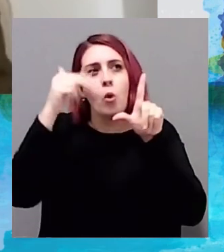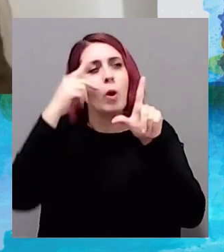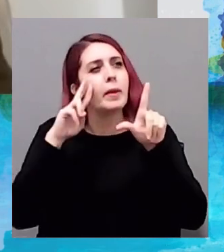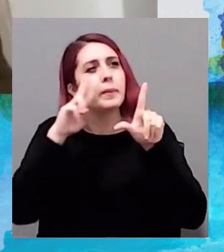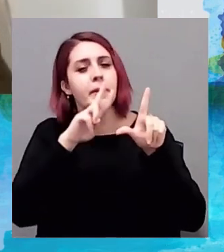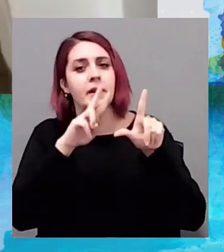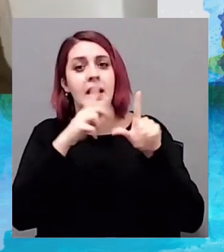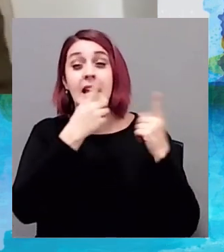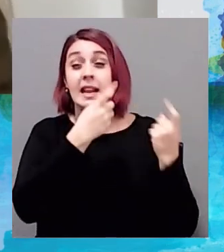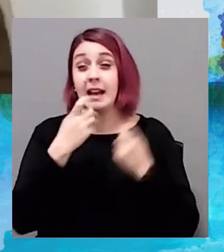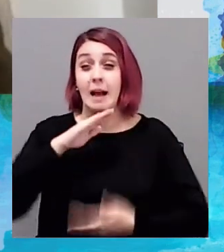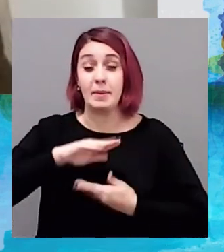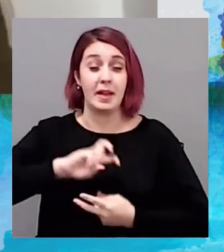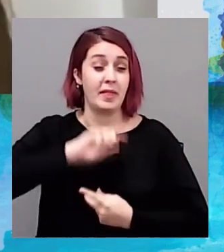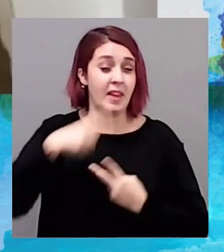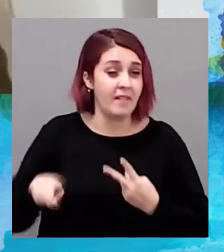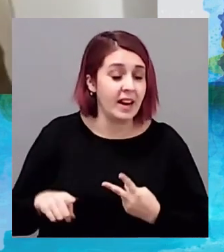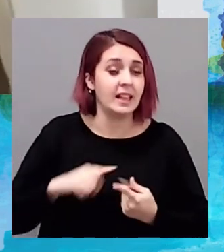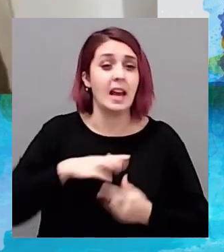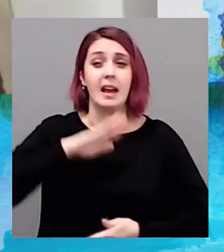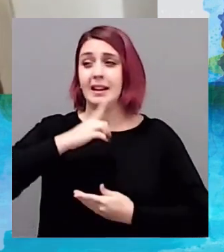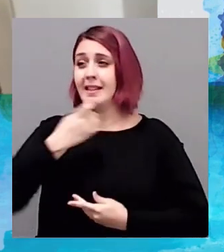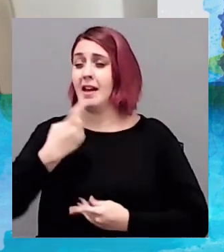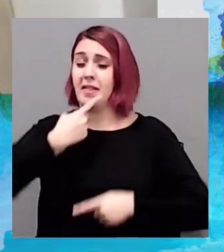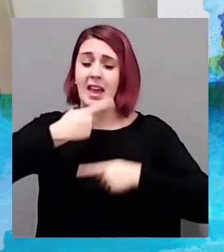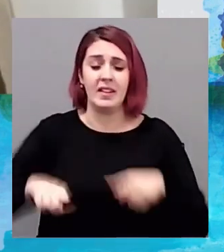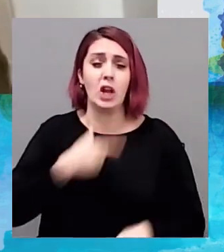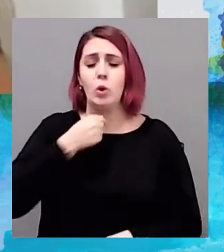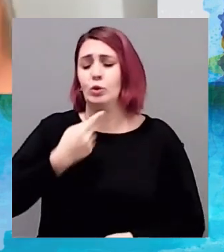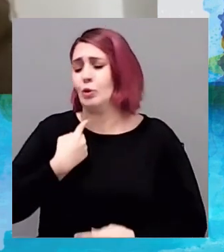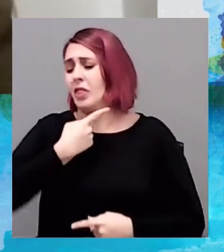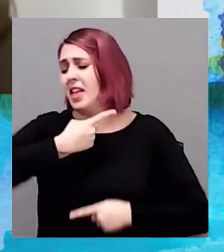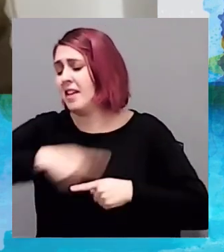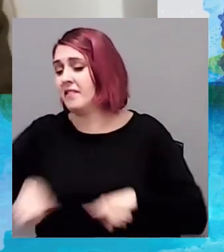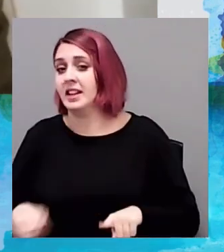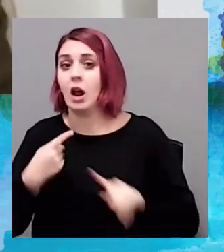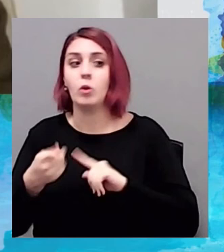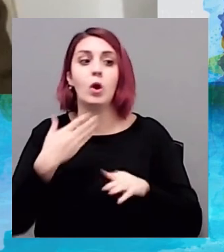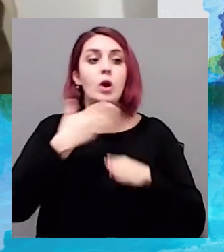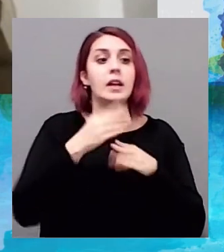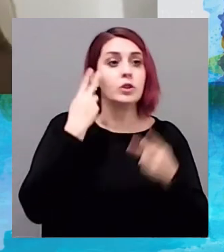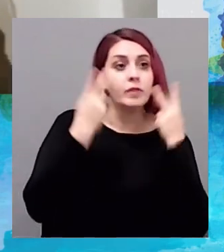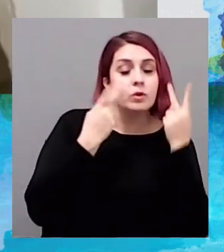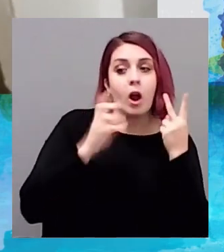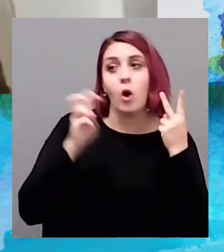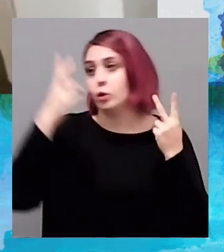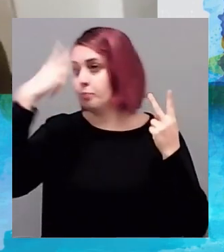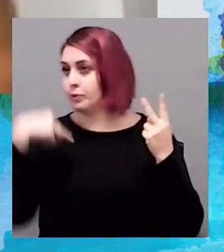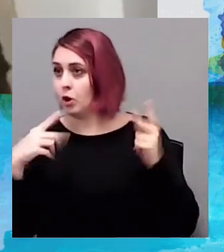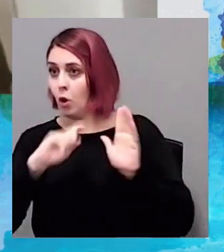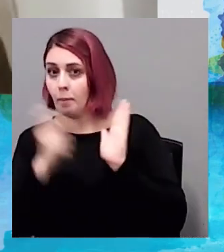diferentes necesidades y diferentes gustos. Hay personas que no tienen resto visual, hay personas que tienen resto visual, que hay personas